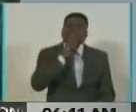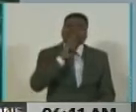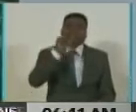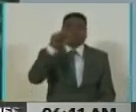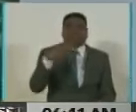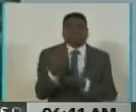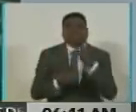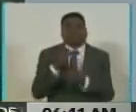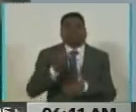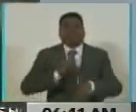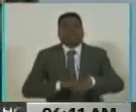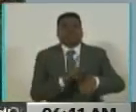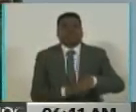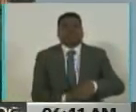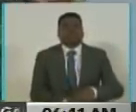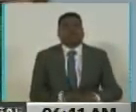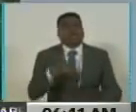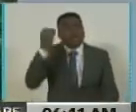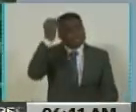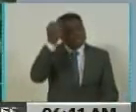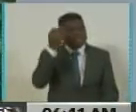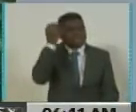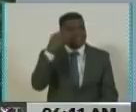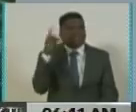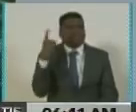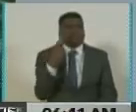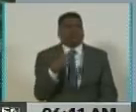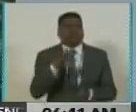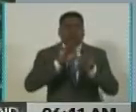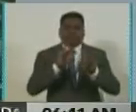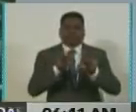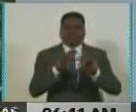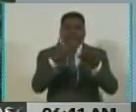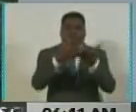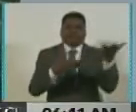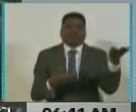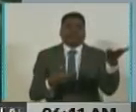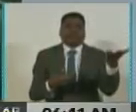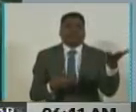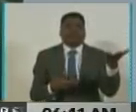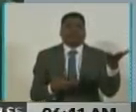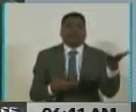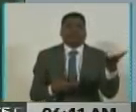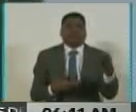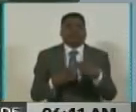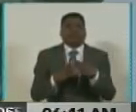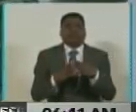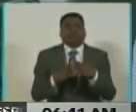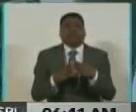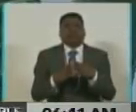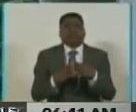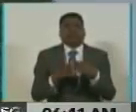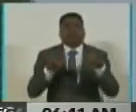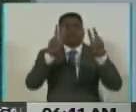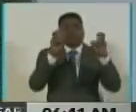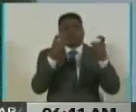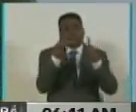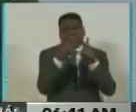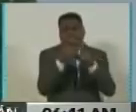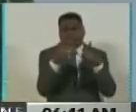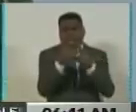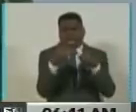de polarización, lo difícil es pensar en Venezuela. Yo escribí un artículo donde yo hablaba de anfibios políticos, y es un término, yo conseguí un término que se llamaba